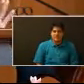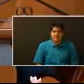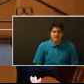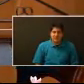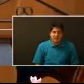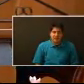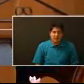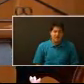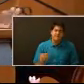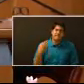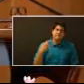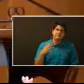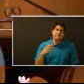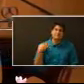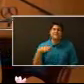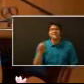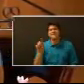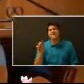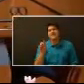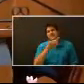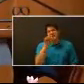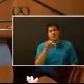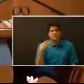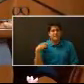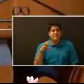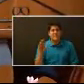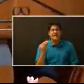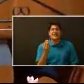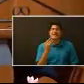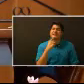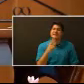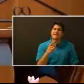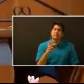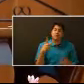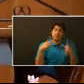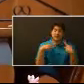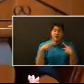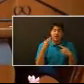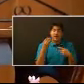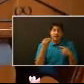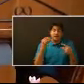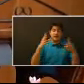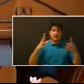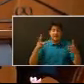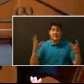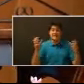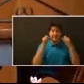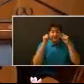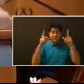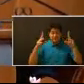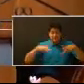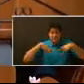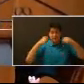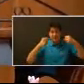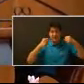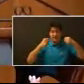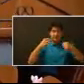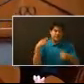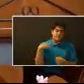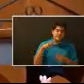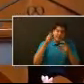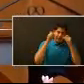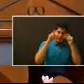Bueno, ¿para qué dijimos que hay que despertar a los valientes? Para que despierten a